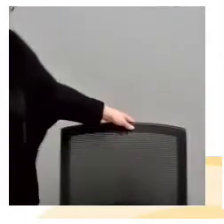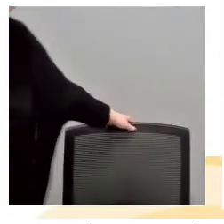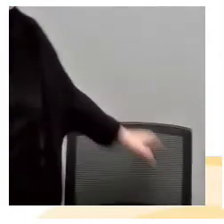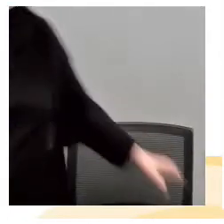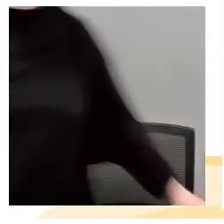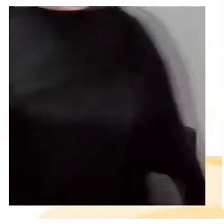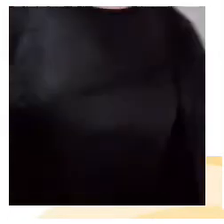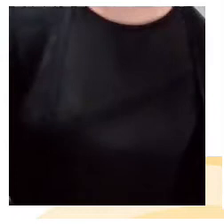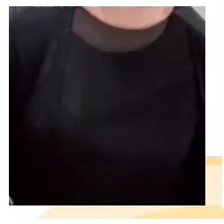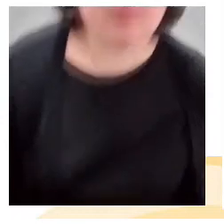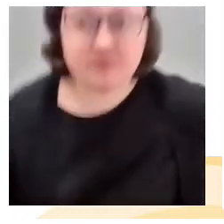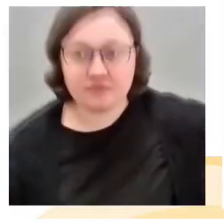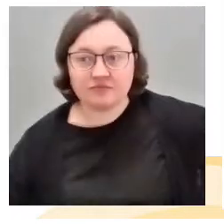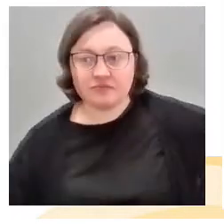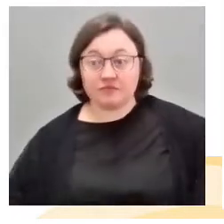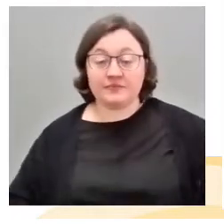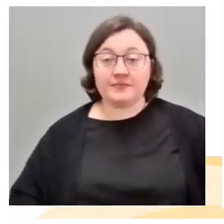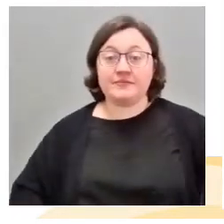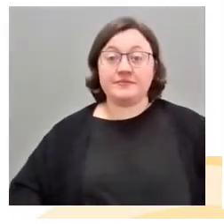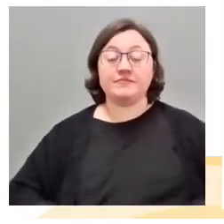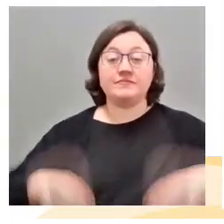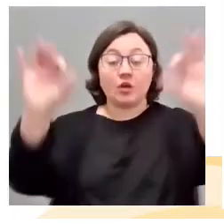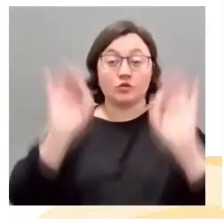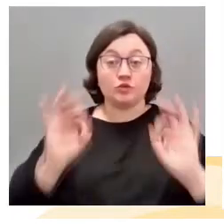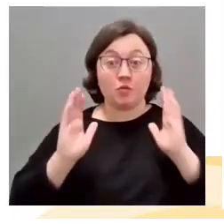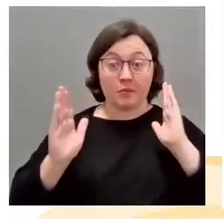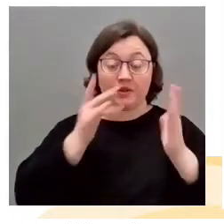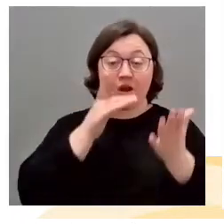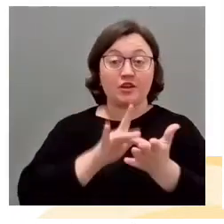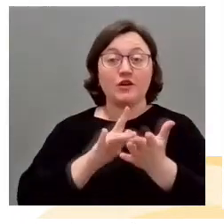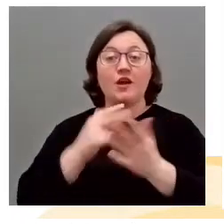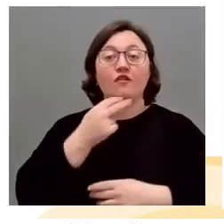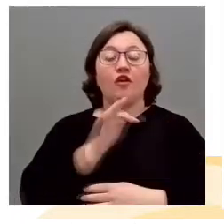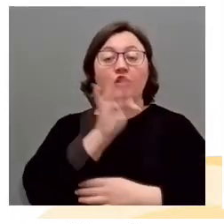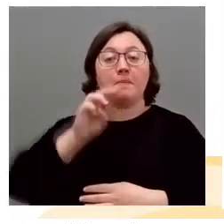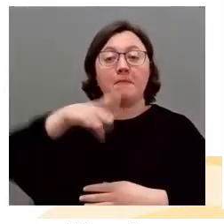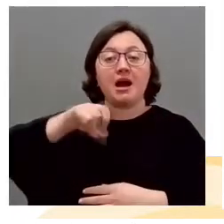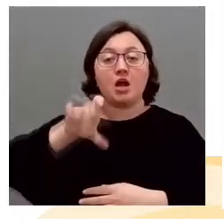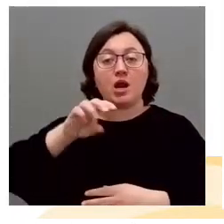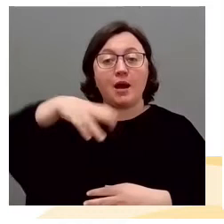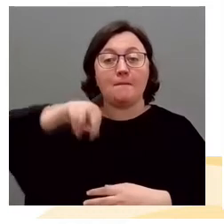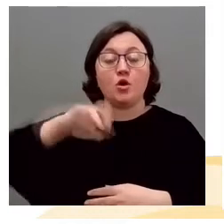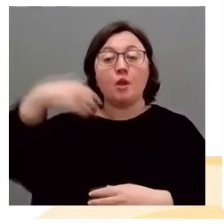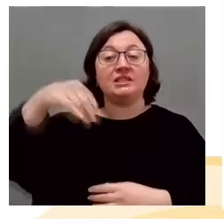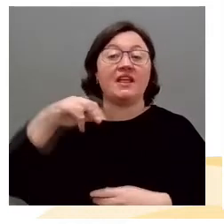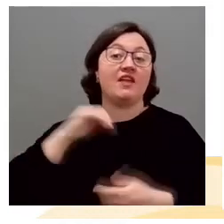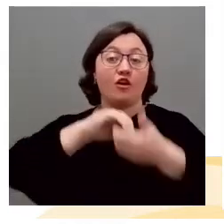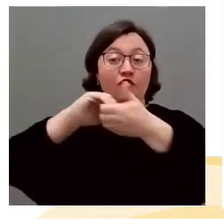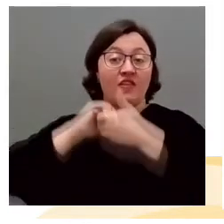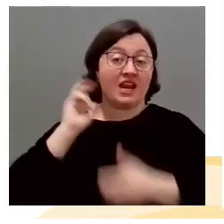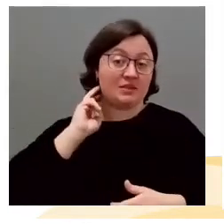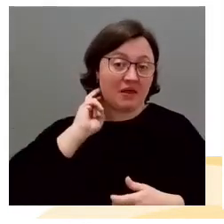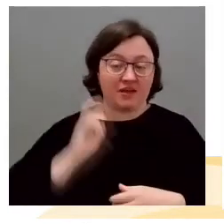Muchas gracias por acompañarnos en este día, Luis. Es el momento ahora de unas palabras de doña Manuela Muro Ramos, presidenta de Confederación